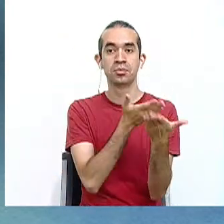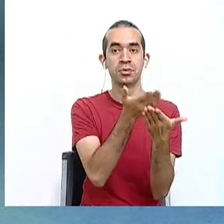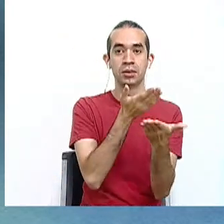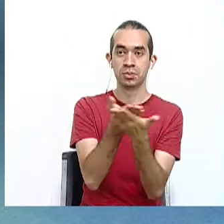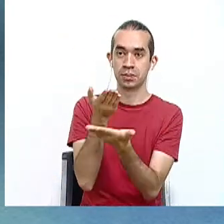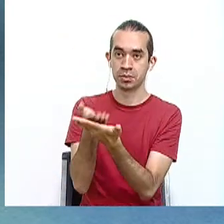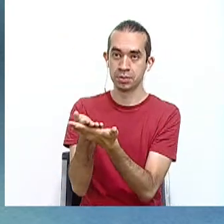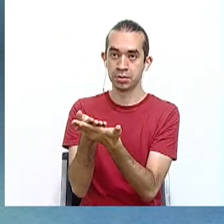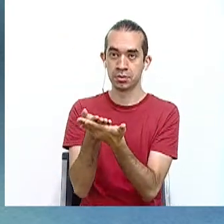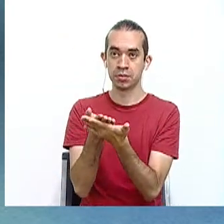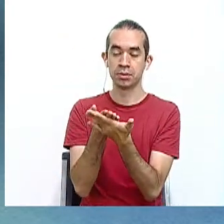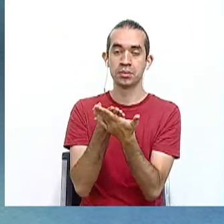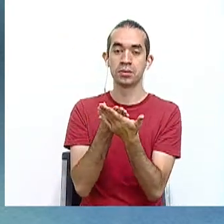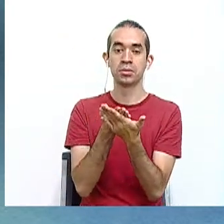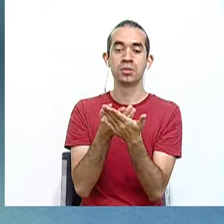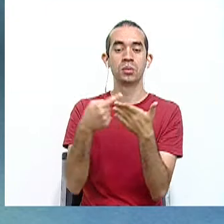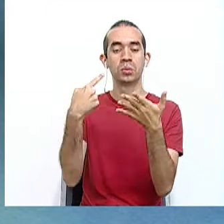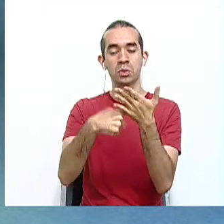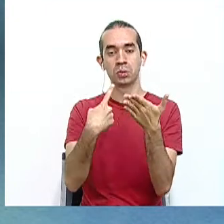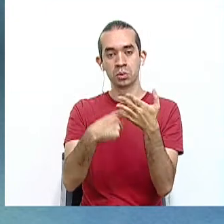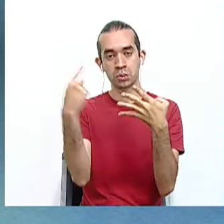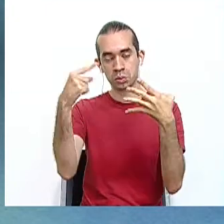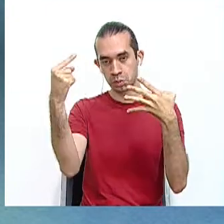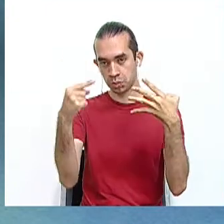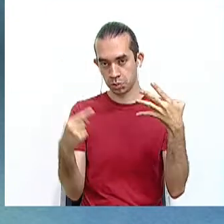planteamientos, dando un argumento